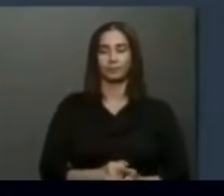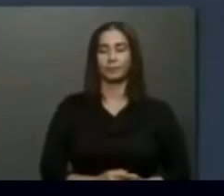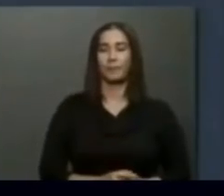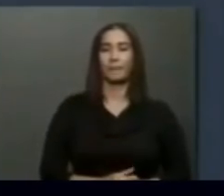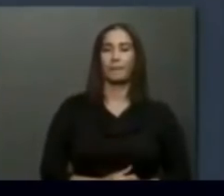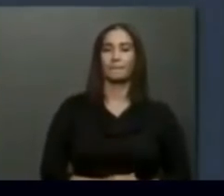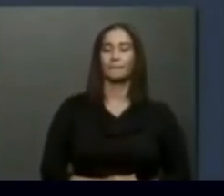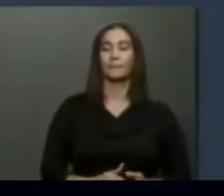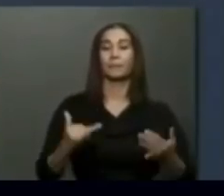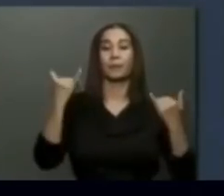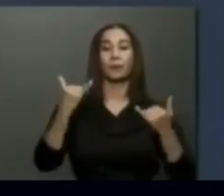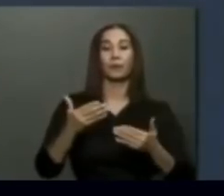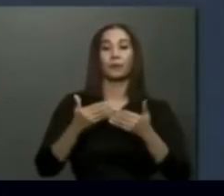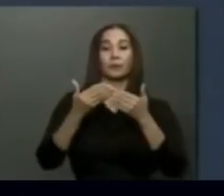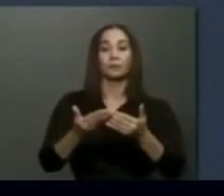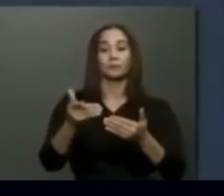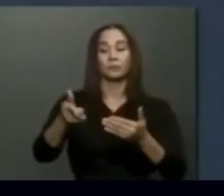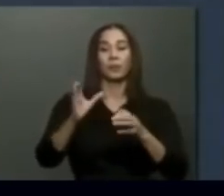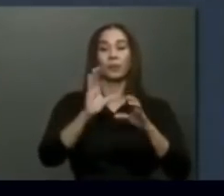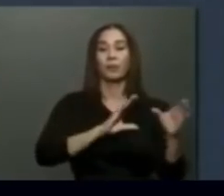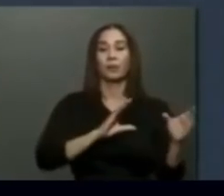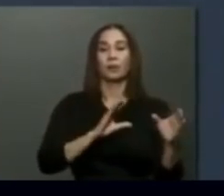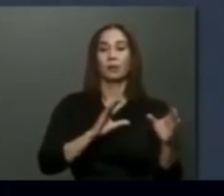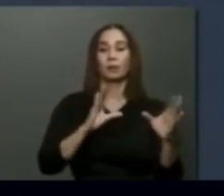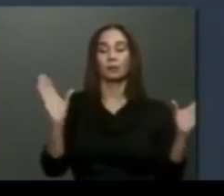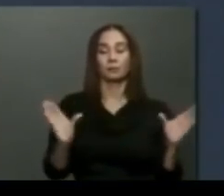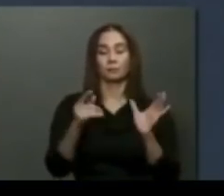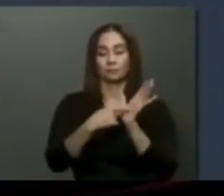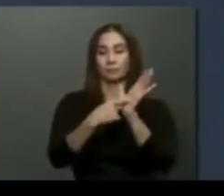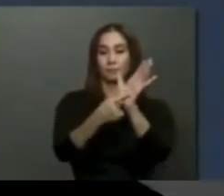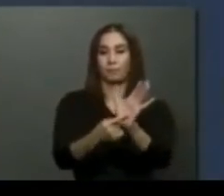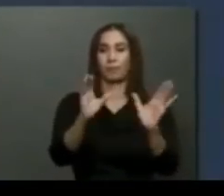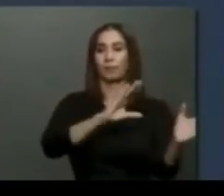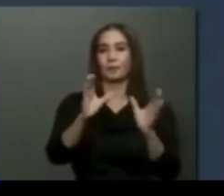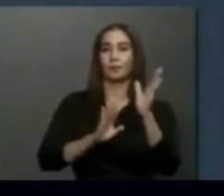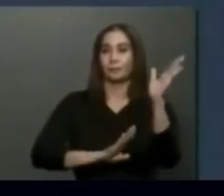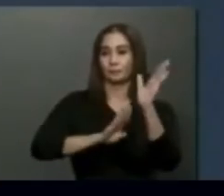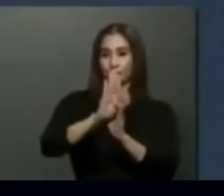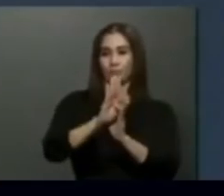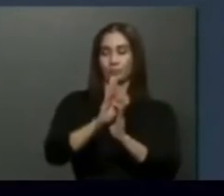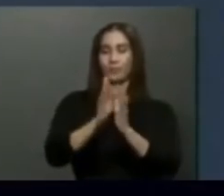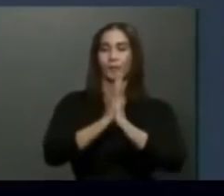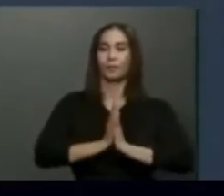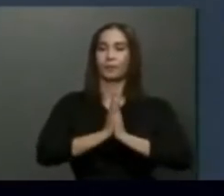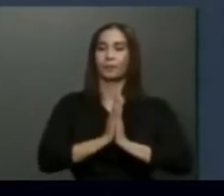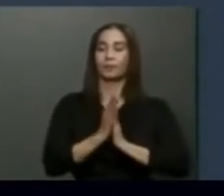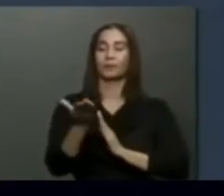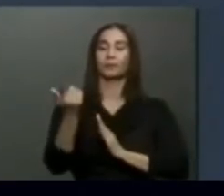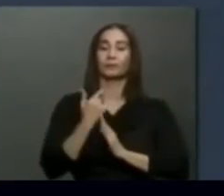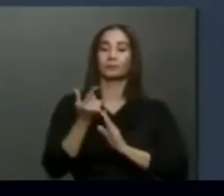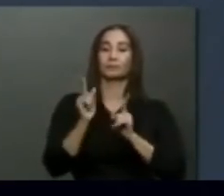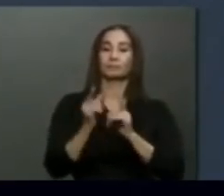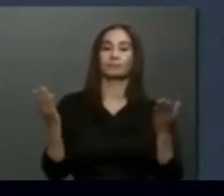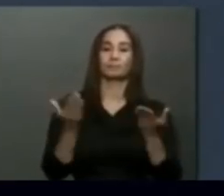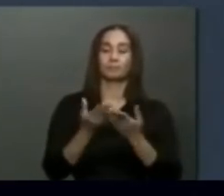A continuación, señoras y señores, en este acto de presentación de Navidad Supérate, queremos pedir que por favor también nos